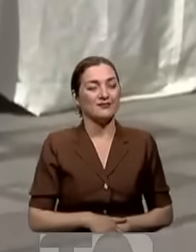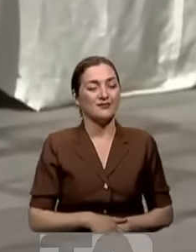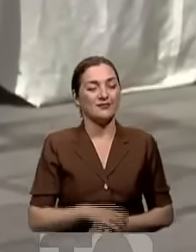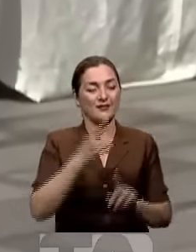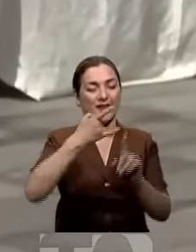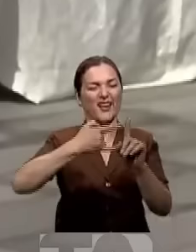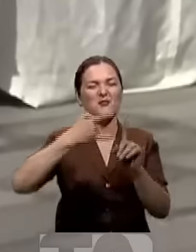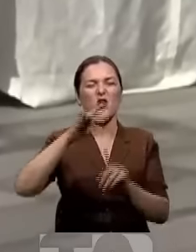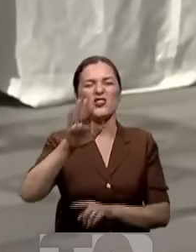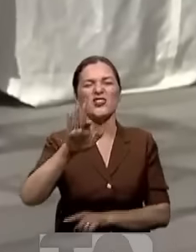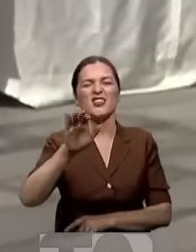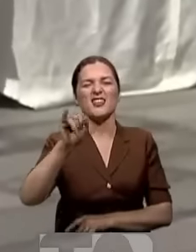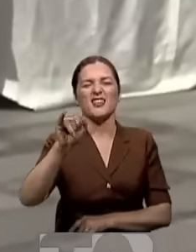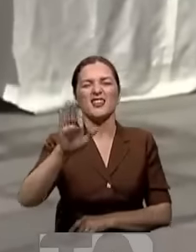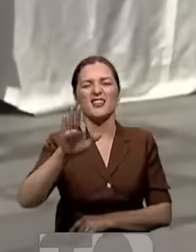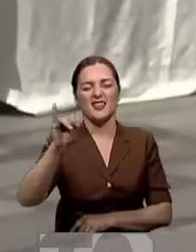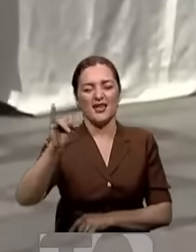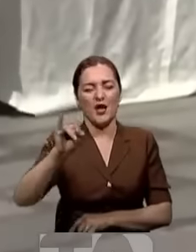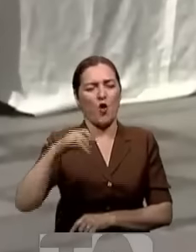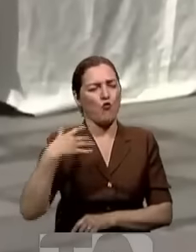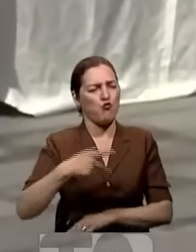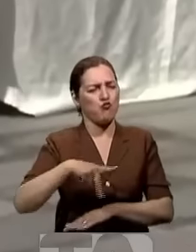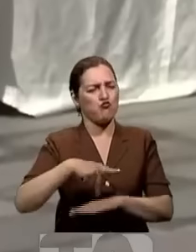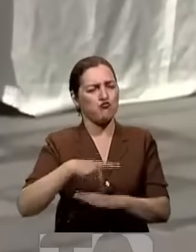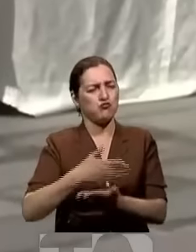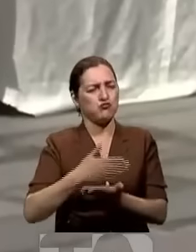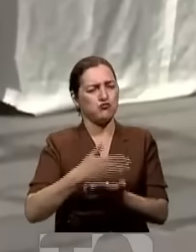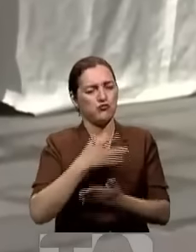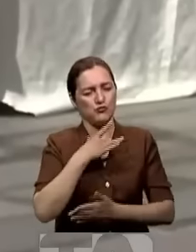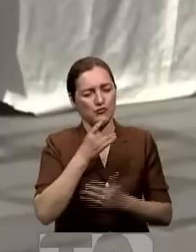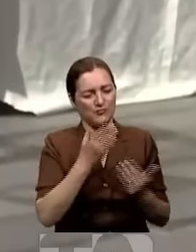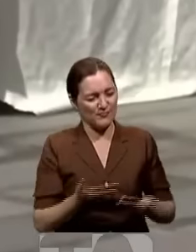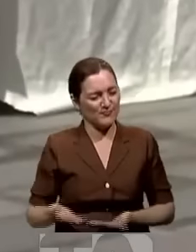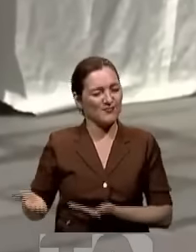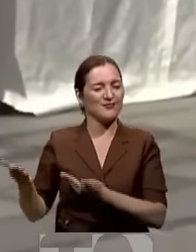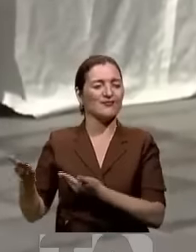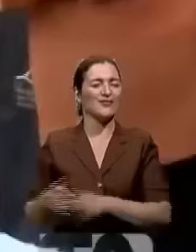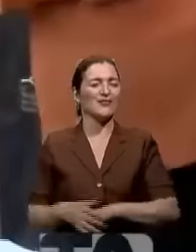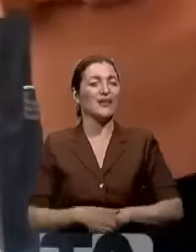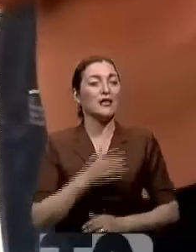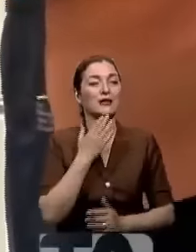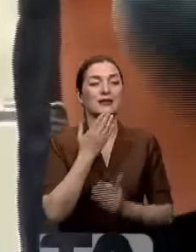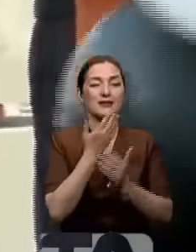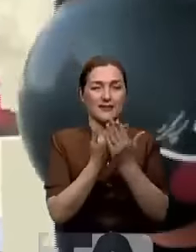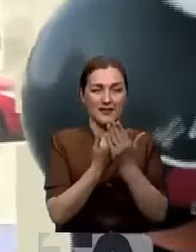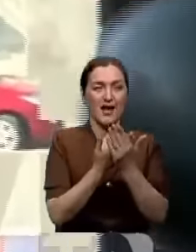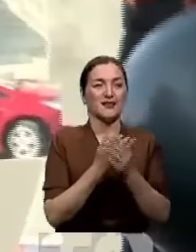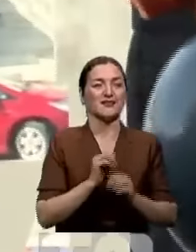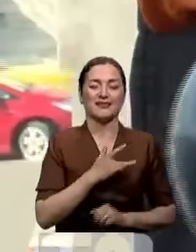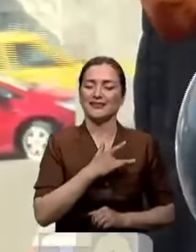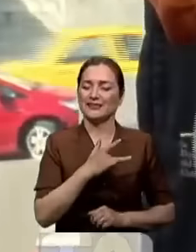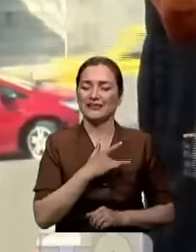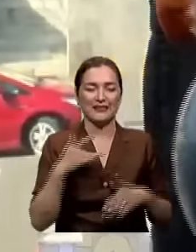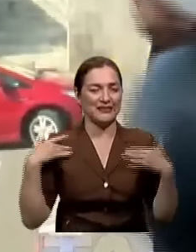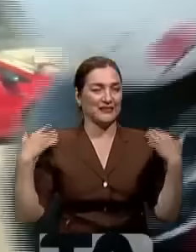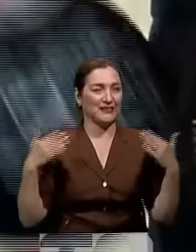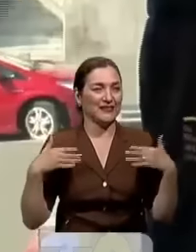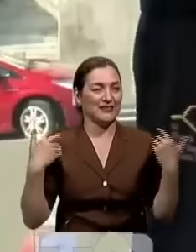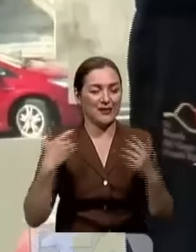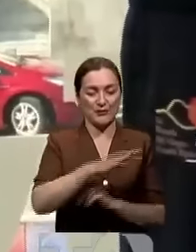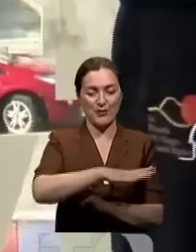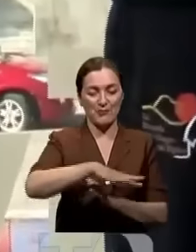Cintia Peñafiel. Bienvenida, buenos días, qué gusto que estés con nosotros. Bienvenida. Gracias, Steffi, gracias, Albertito. Súper contentos de estar aquí. Se siente un